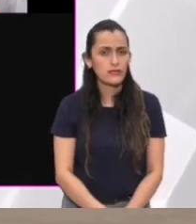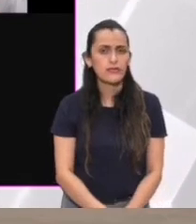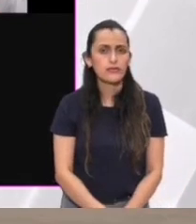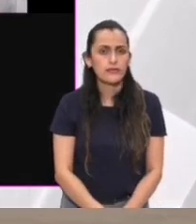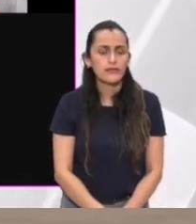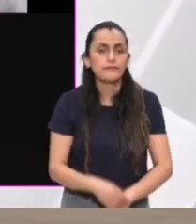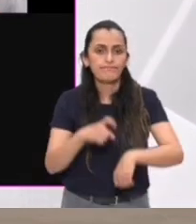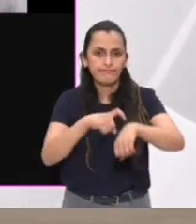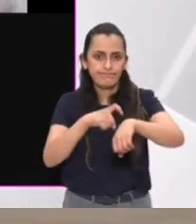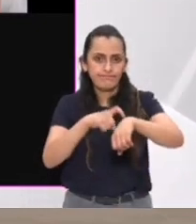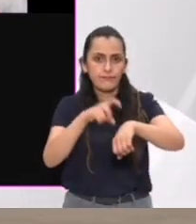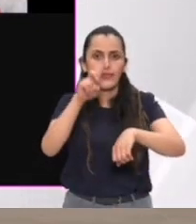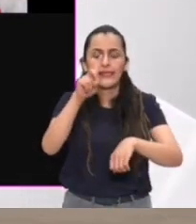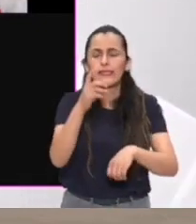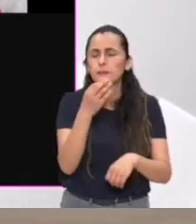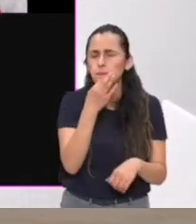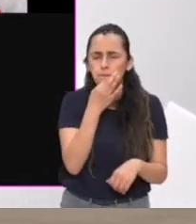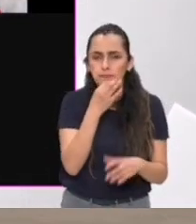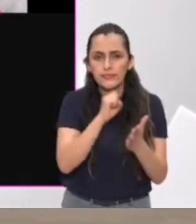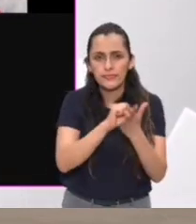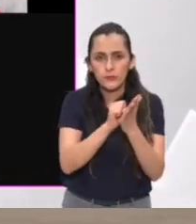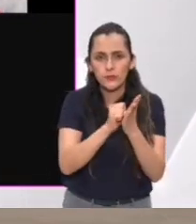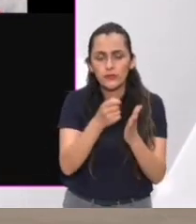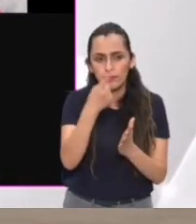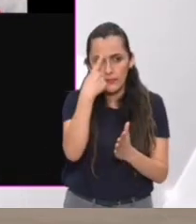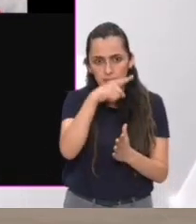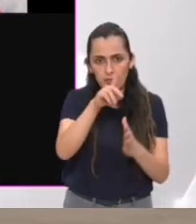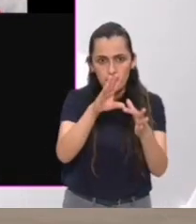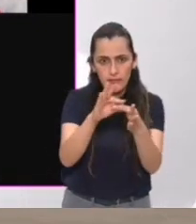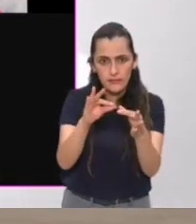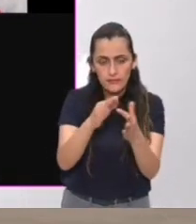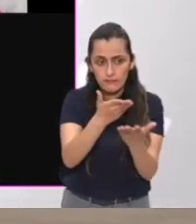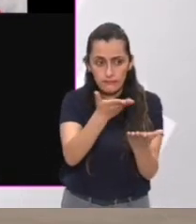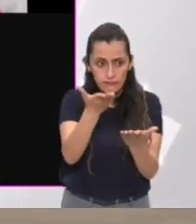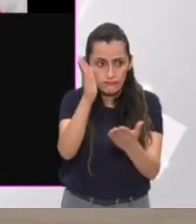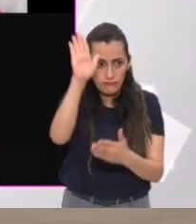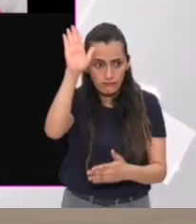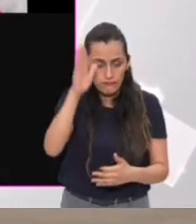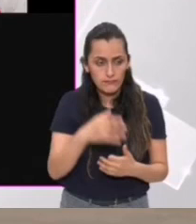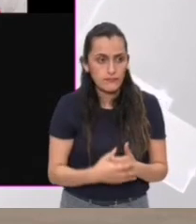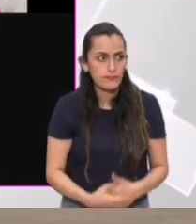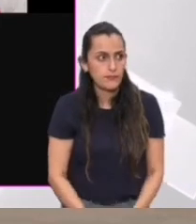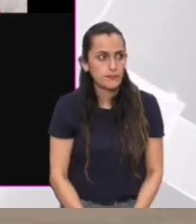Tiene tiempo hasta por 30 segunditos para hacer uso de la voz.